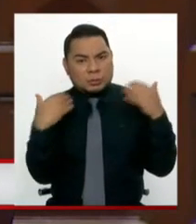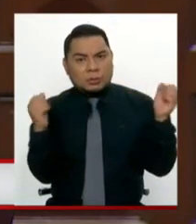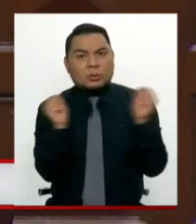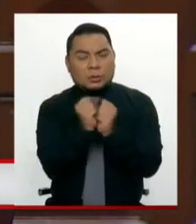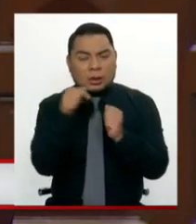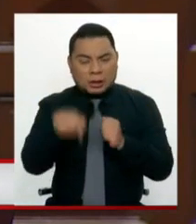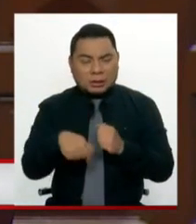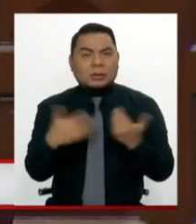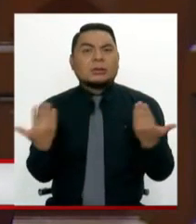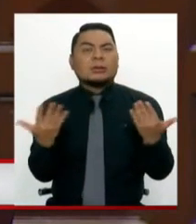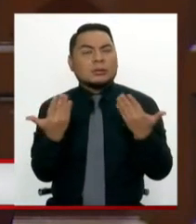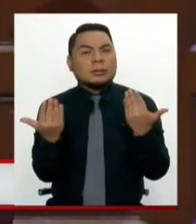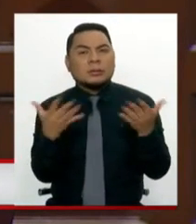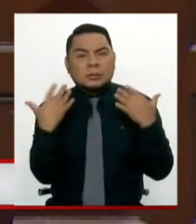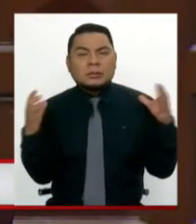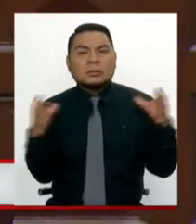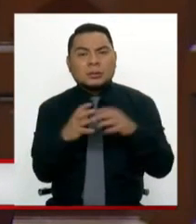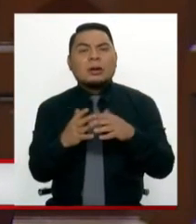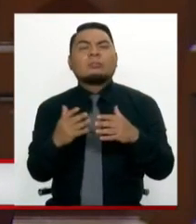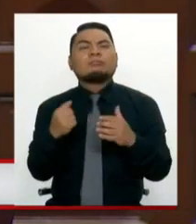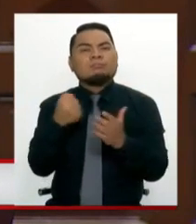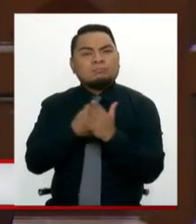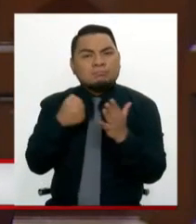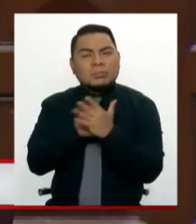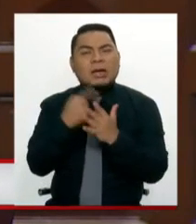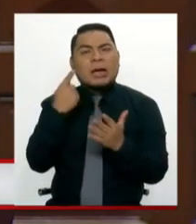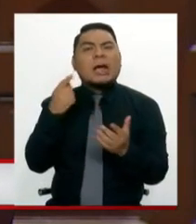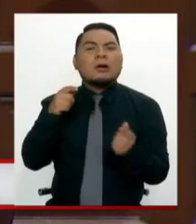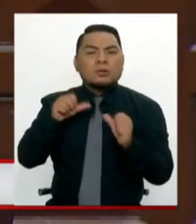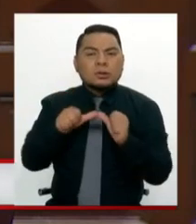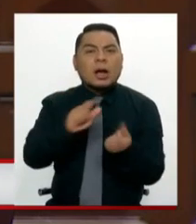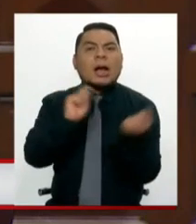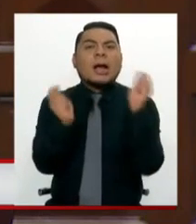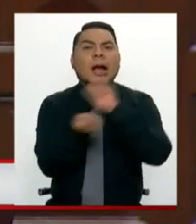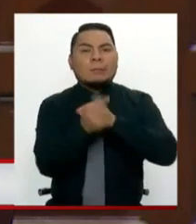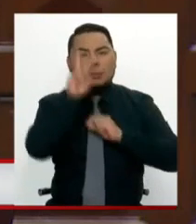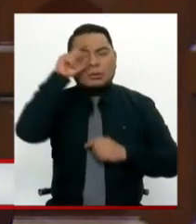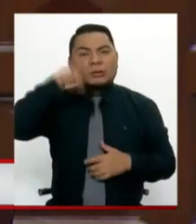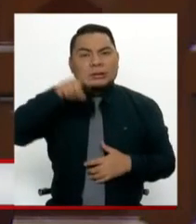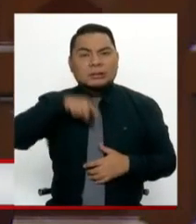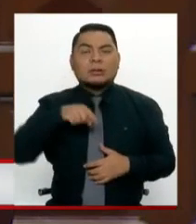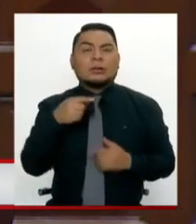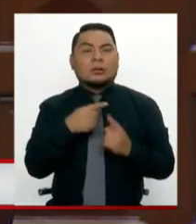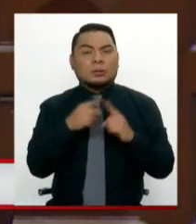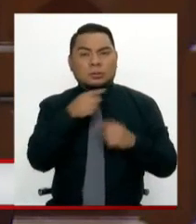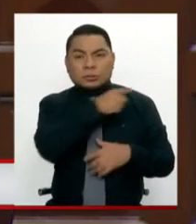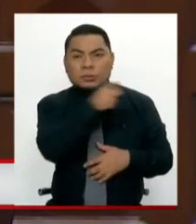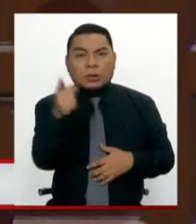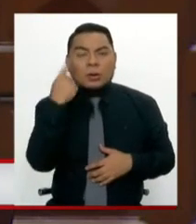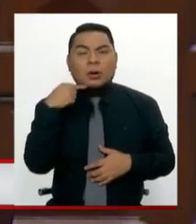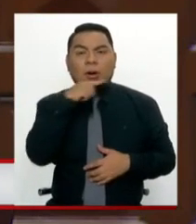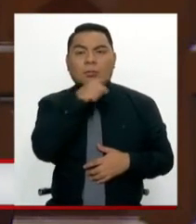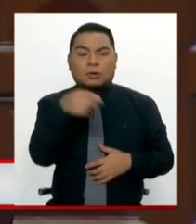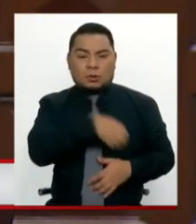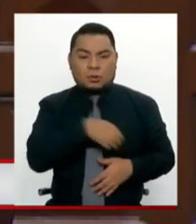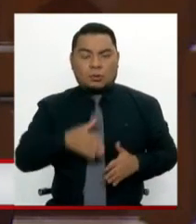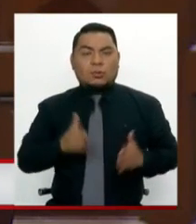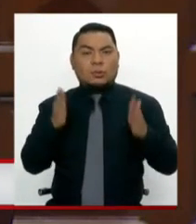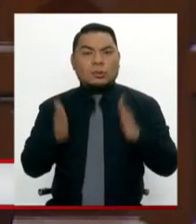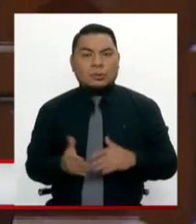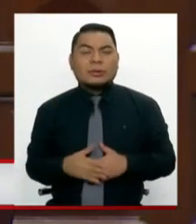en esta cruzada de continuar con los cambios que el país necesita. Ante ustedes, señoras y señores